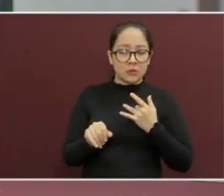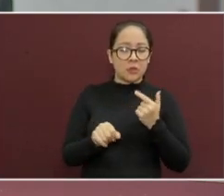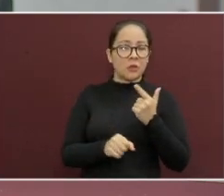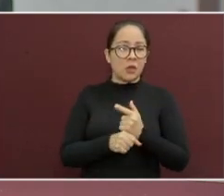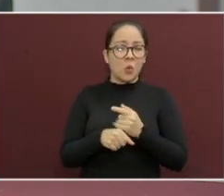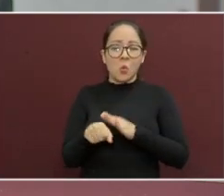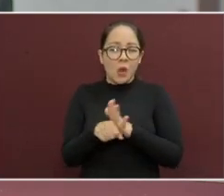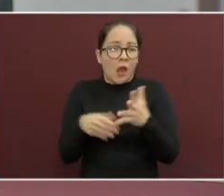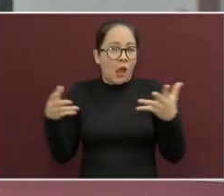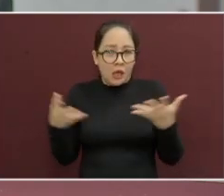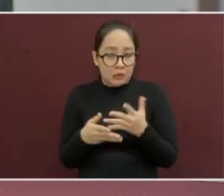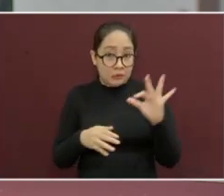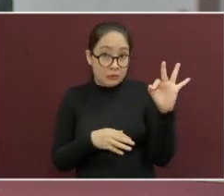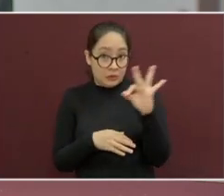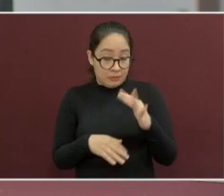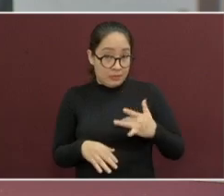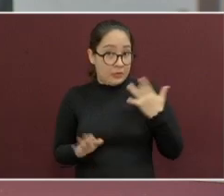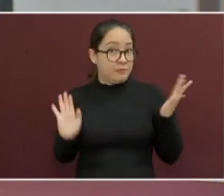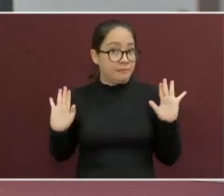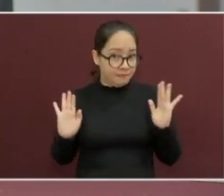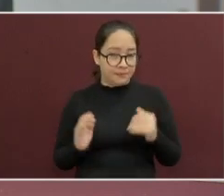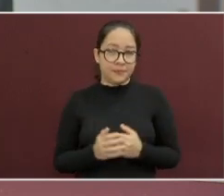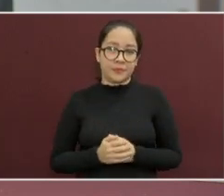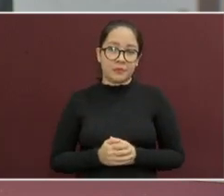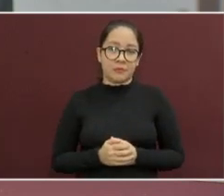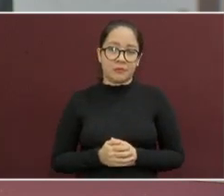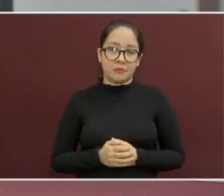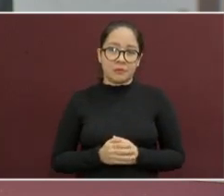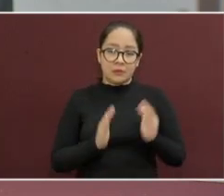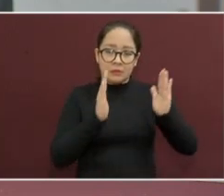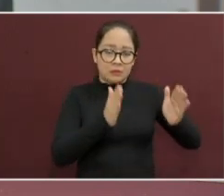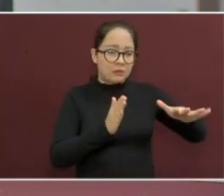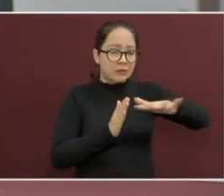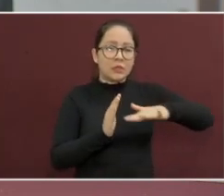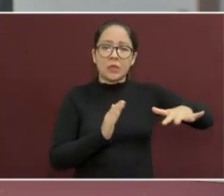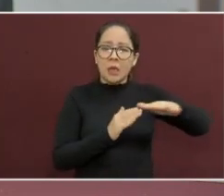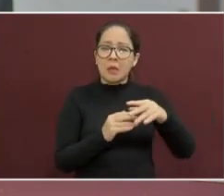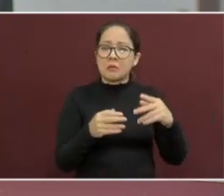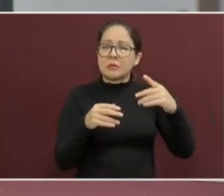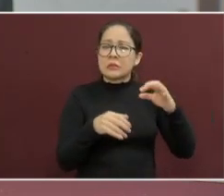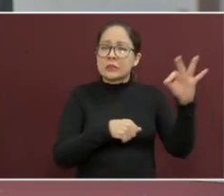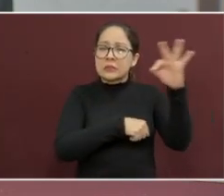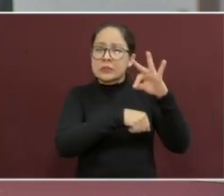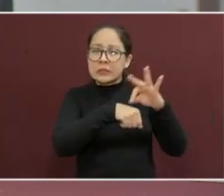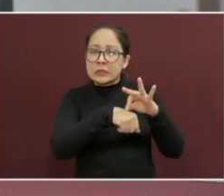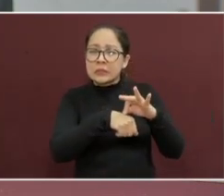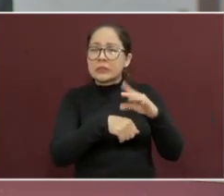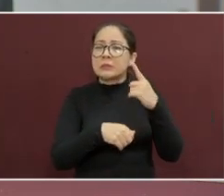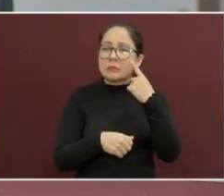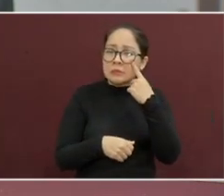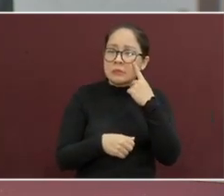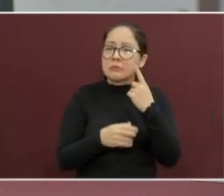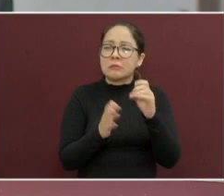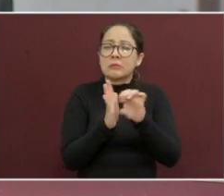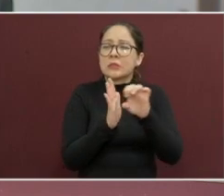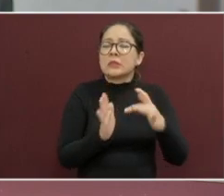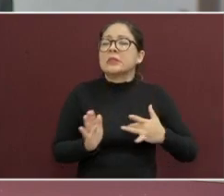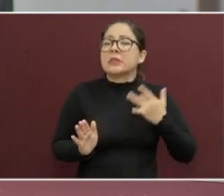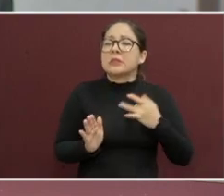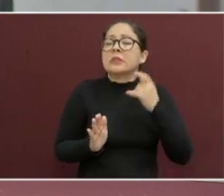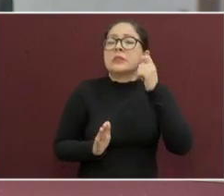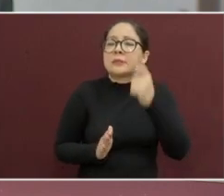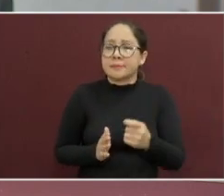hacer en caso de padecer las cuáles son los signos y síntomas de ambas miren en el caso del dengue el